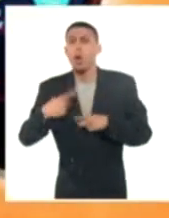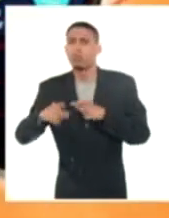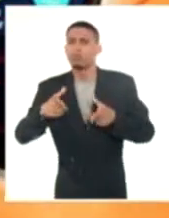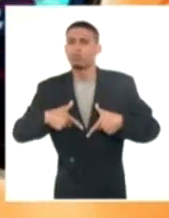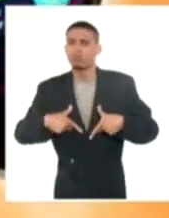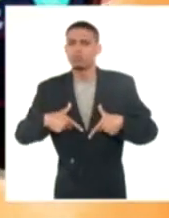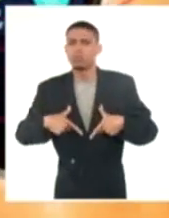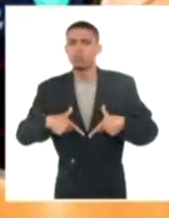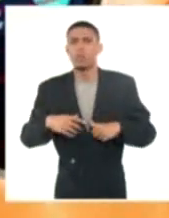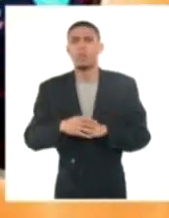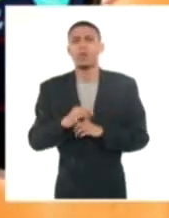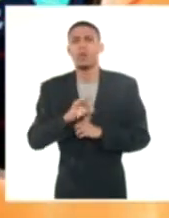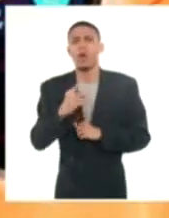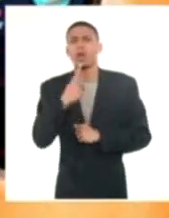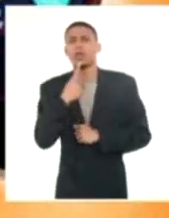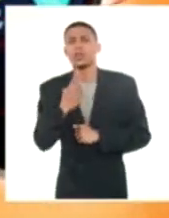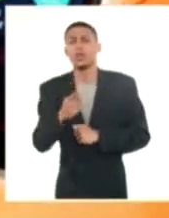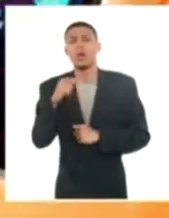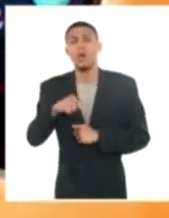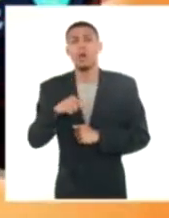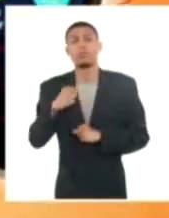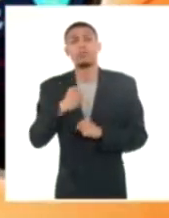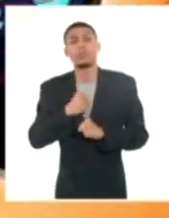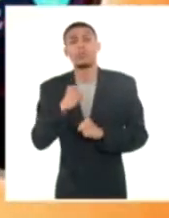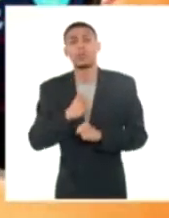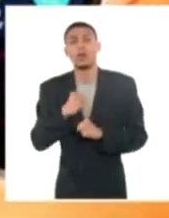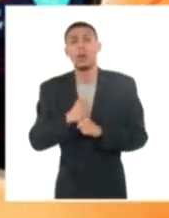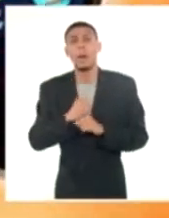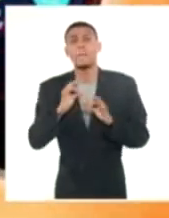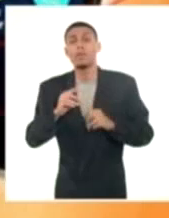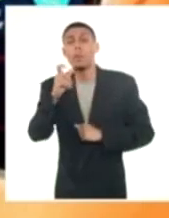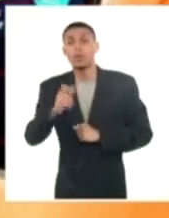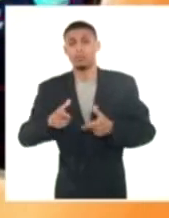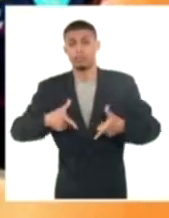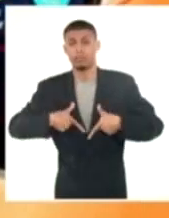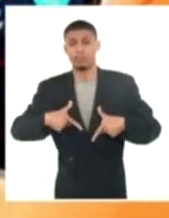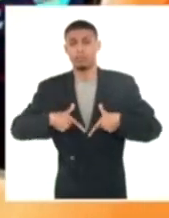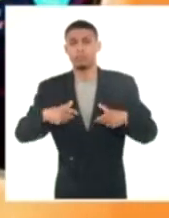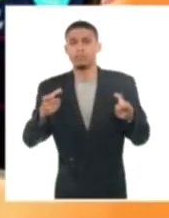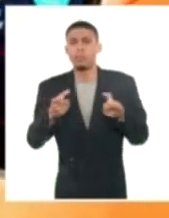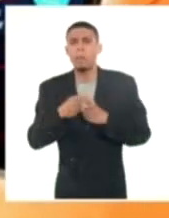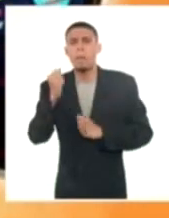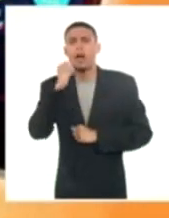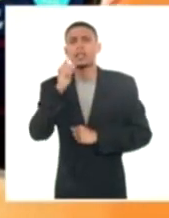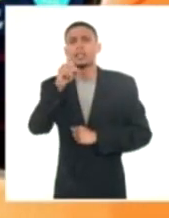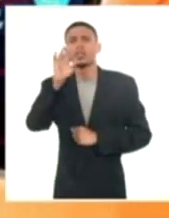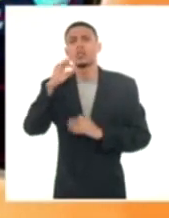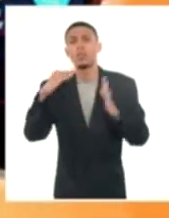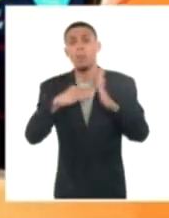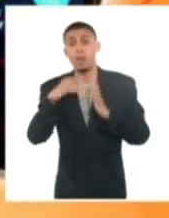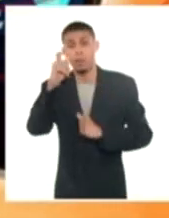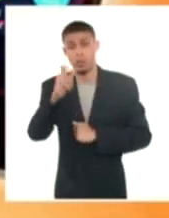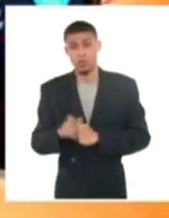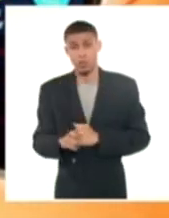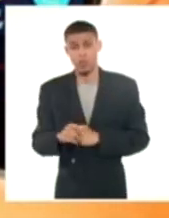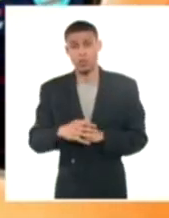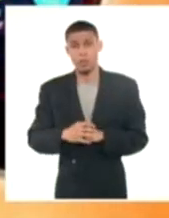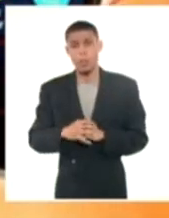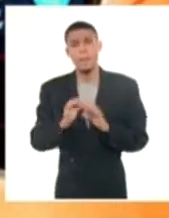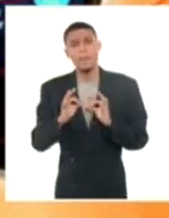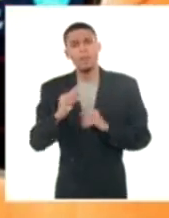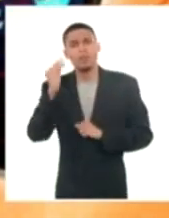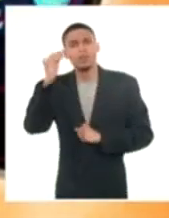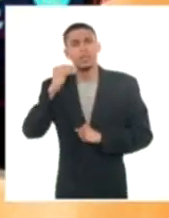Díaz, confesó que en estas intensas jornadas los nominados se han reunido con más de 18.000 personas y que cuando pensaban que